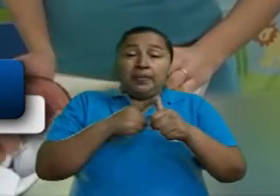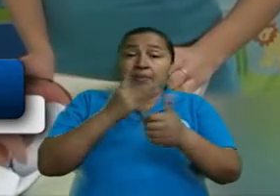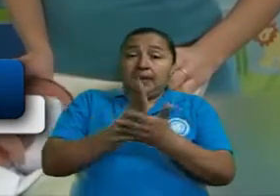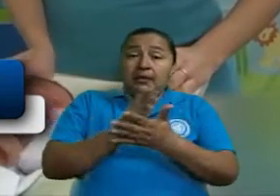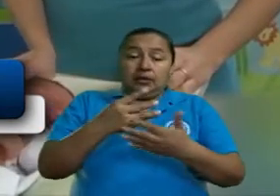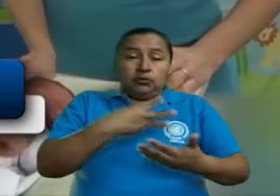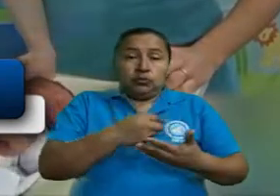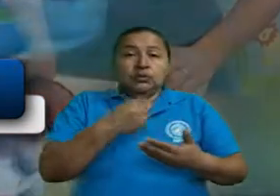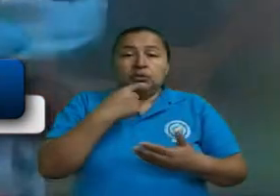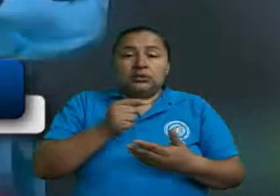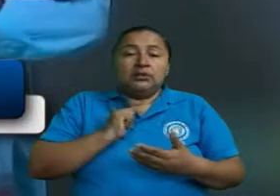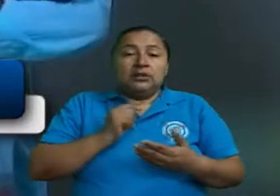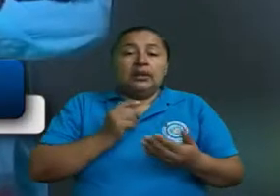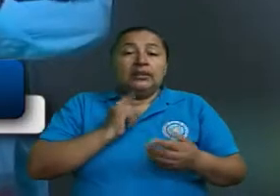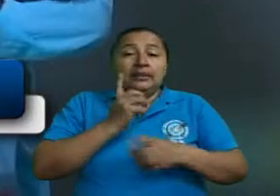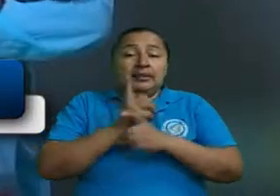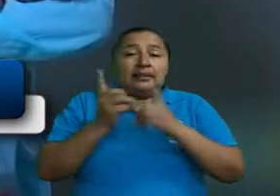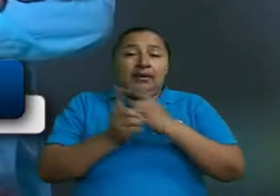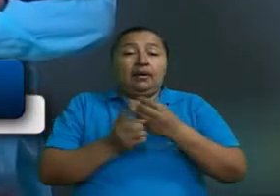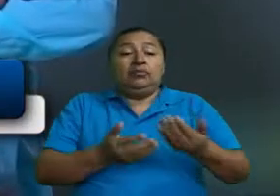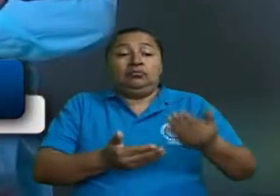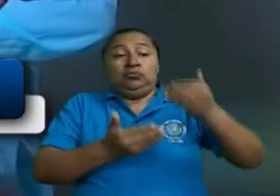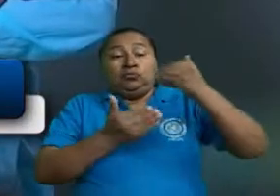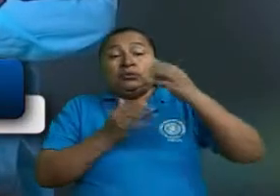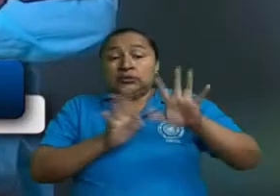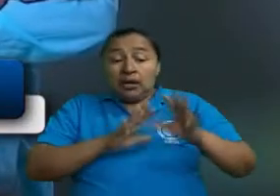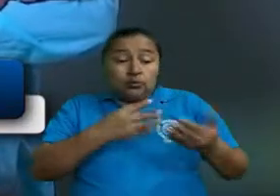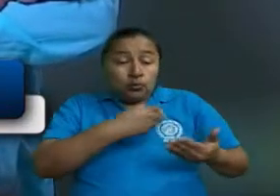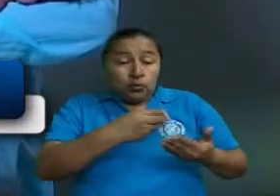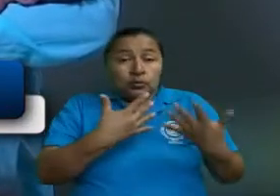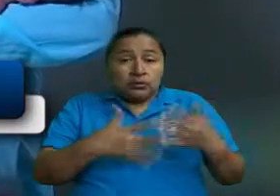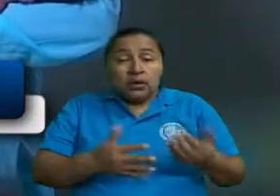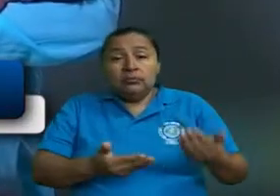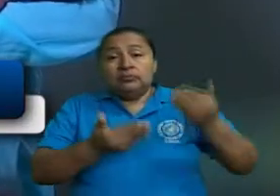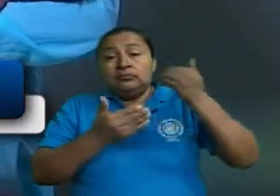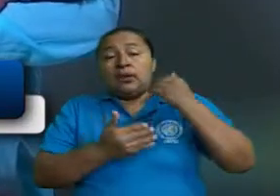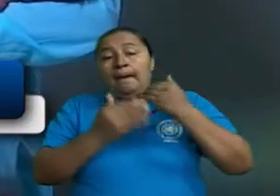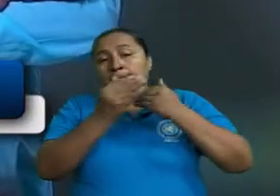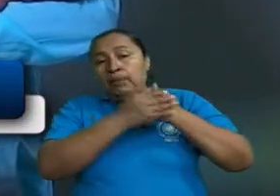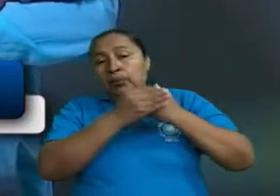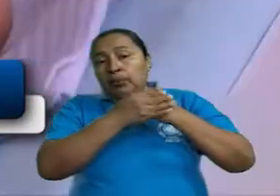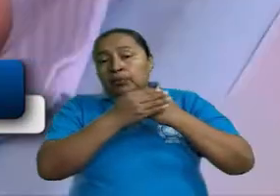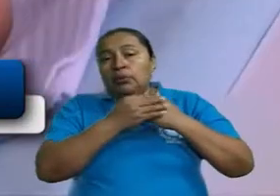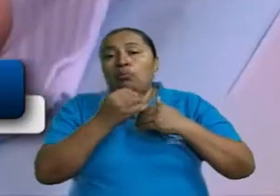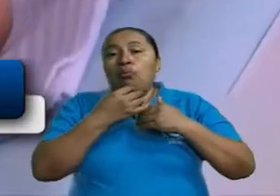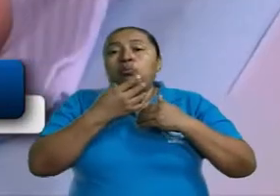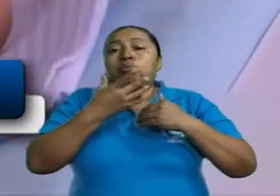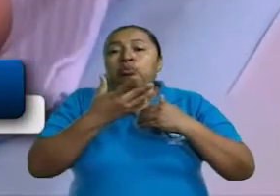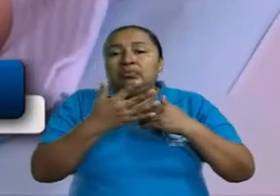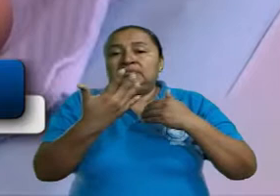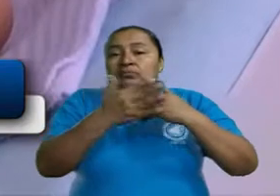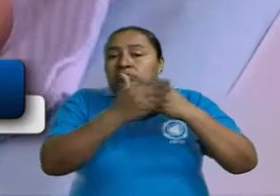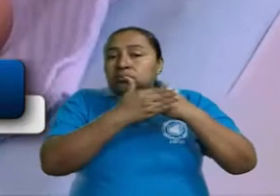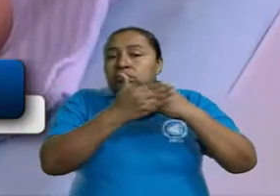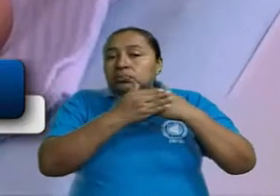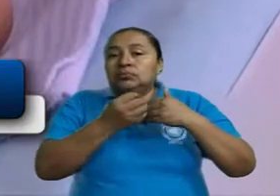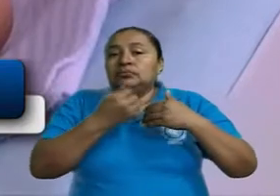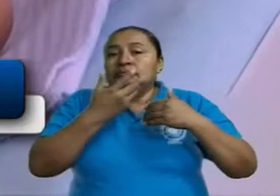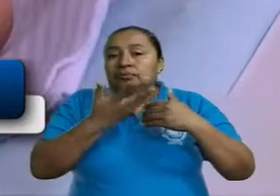primerizas, que les dicen que tienen que sacar alcohol, tienen que darle en la espaldita hasta que el niño le haga